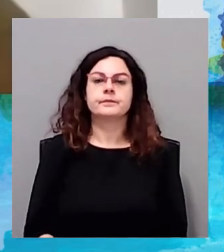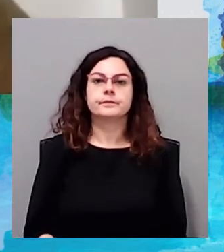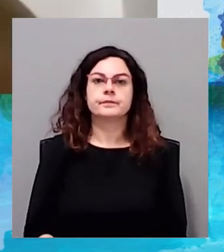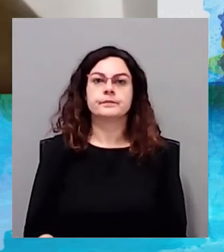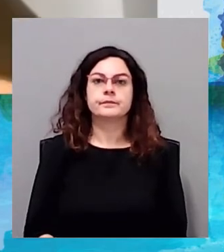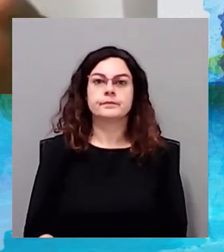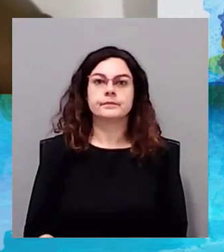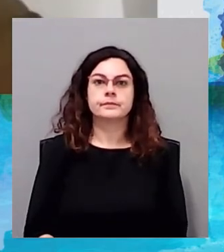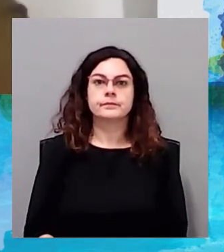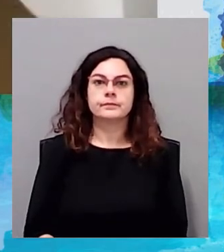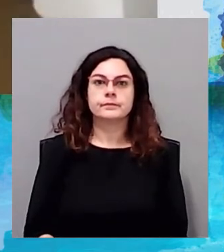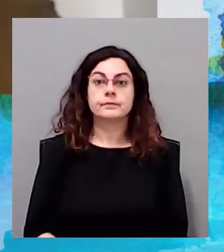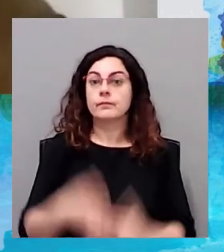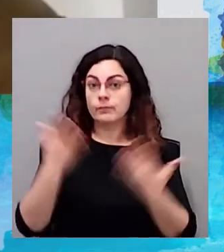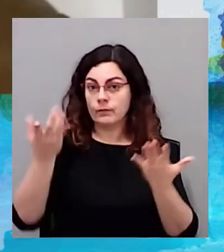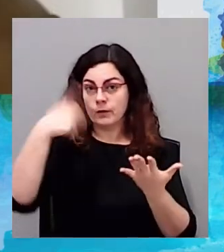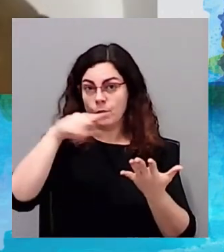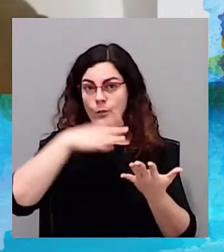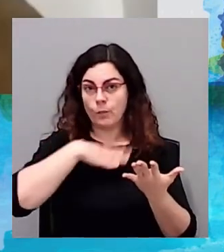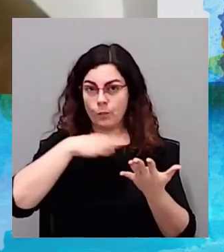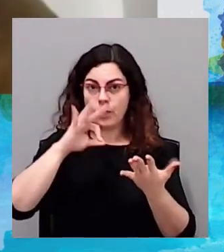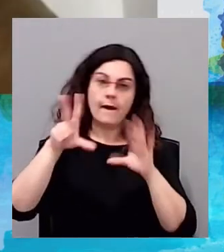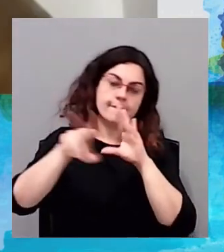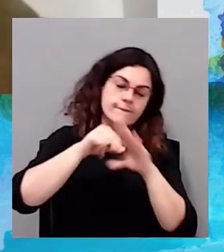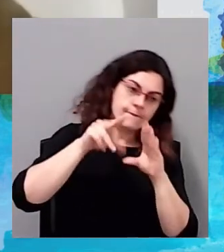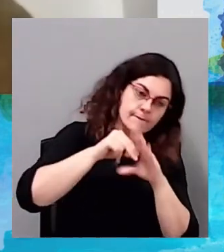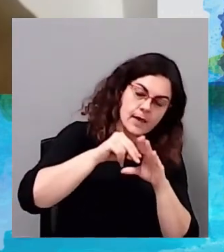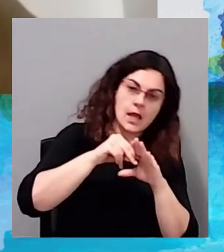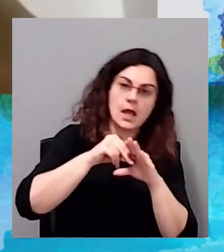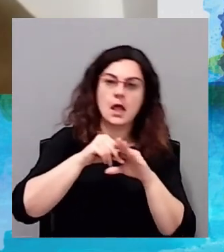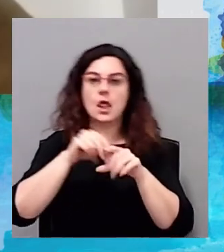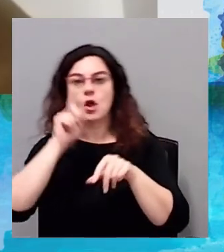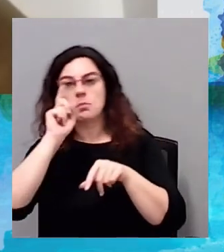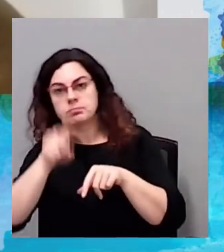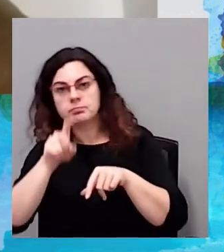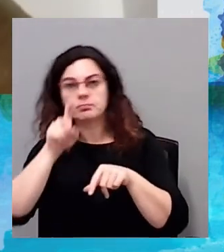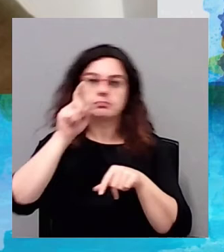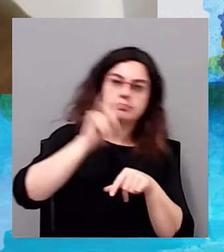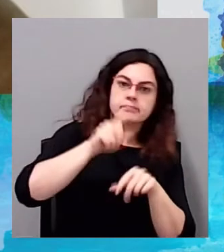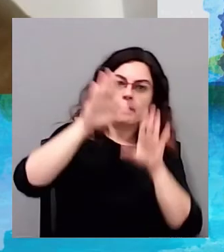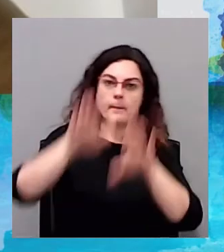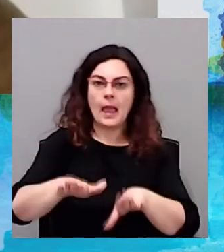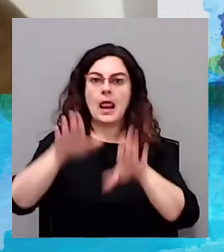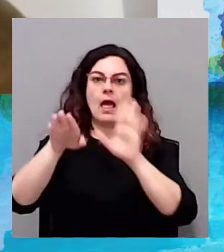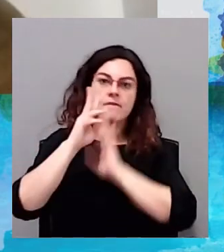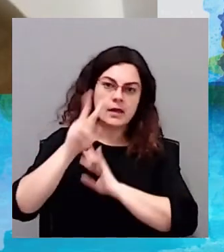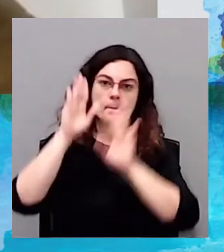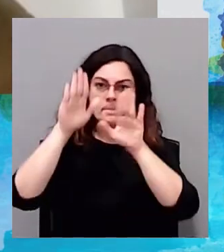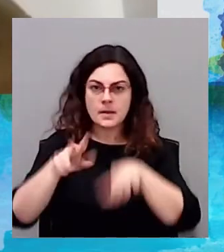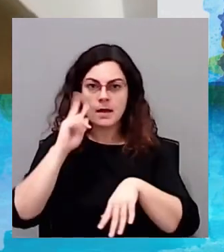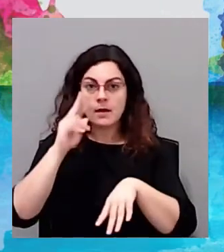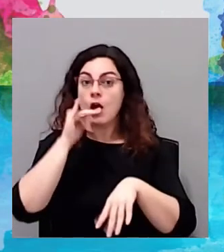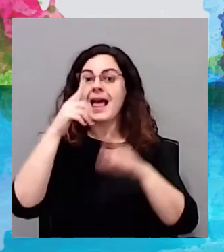a ir por el vídeo, navegar por el vídeo, pararlo o no pararlo, voy a enseñaros una serie de